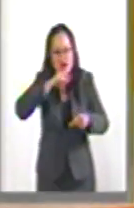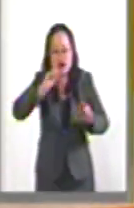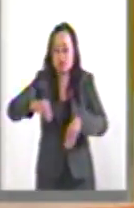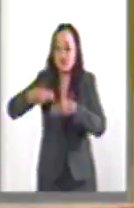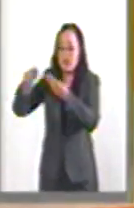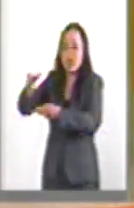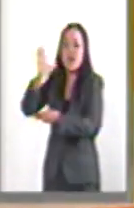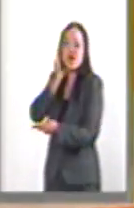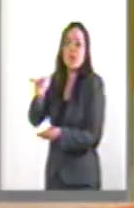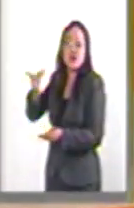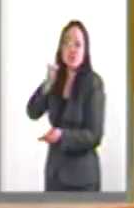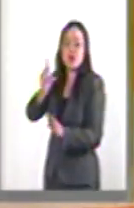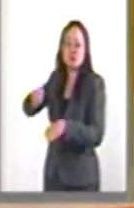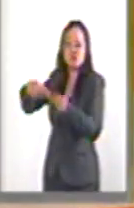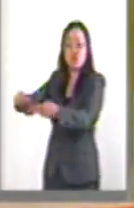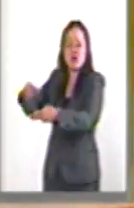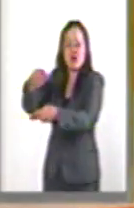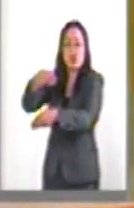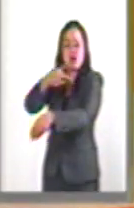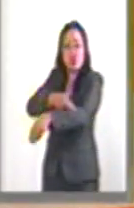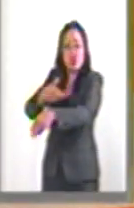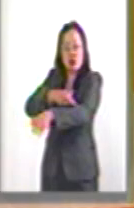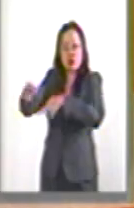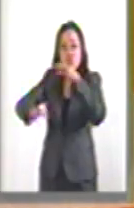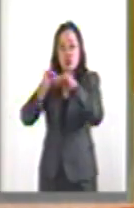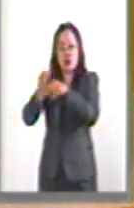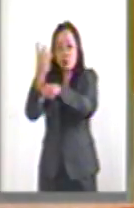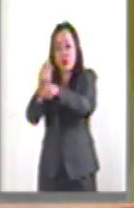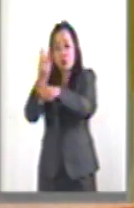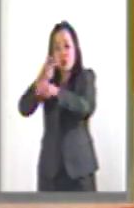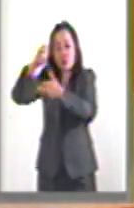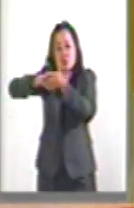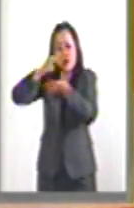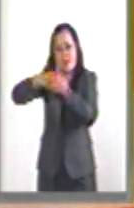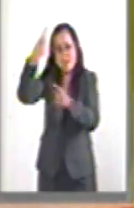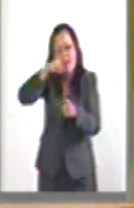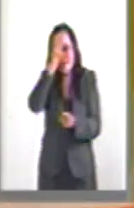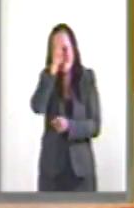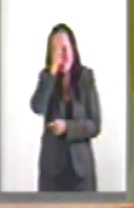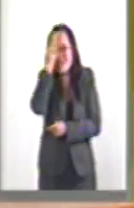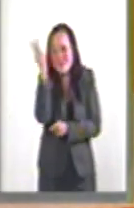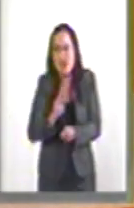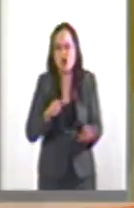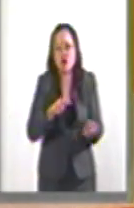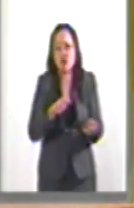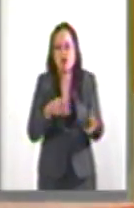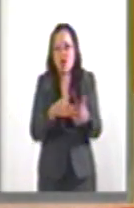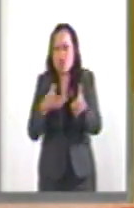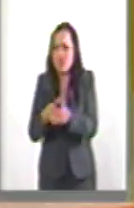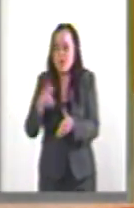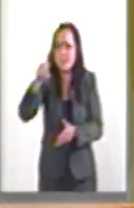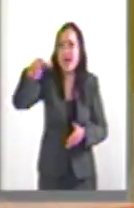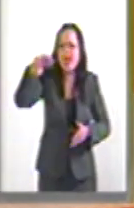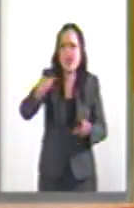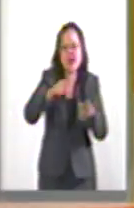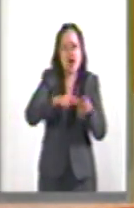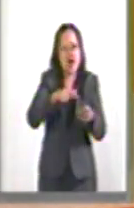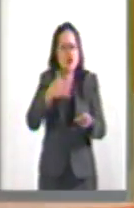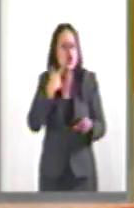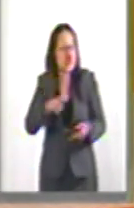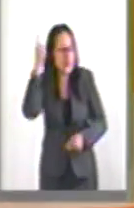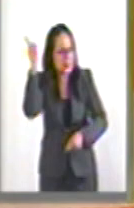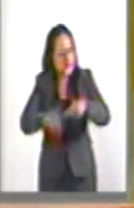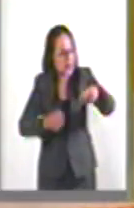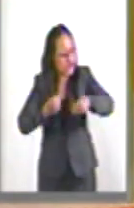Cámara de Diputados y se hicieron adecuaciones para debilitarla. ¡Qué resistencia de Peña a erradicar la tortura!